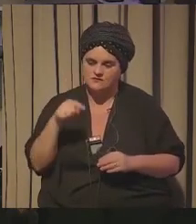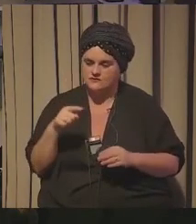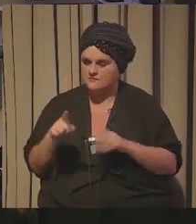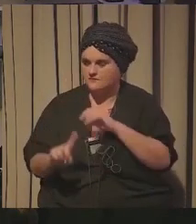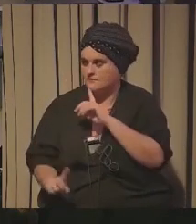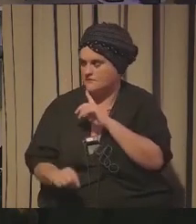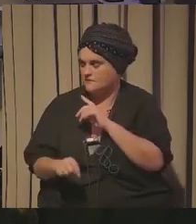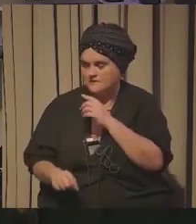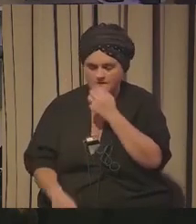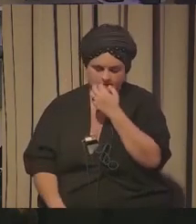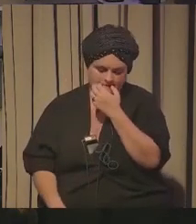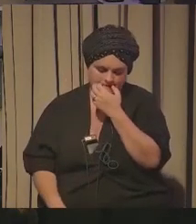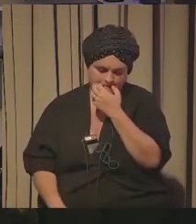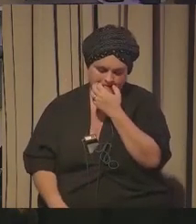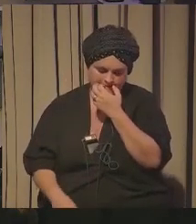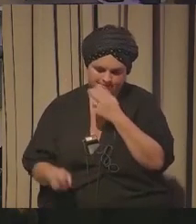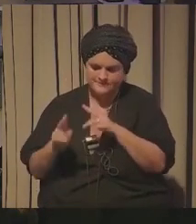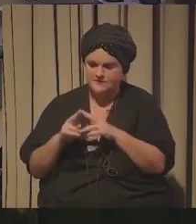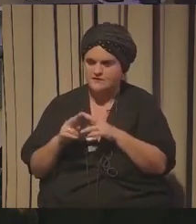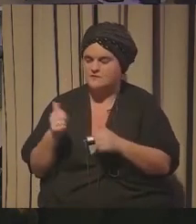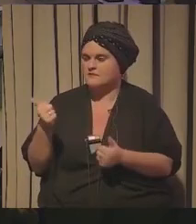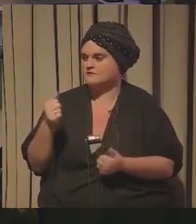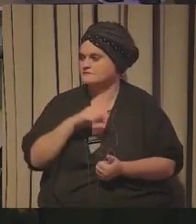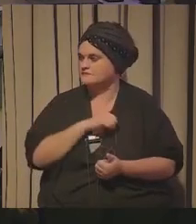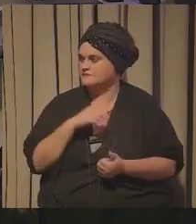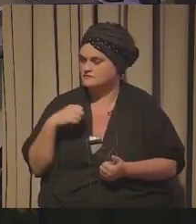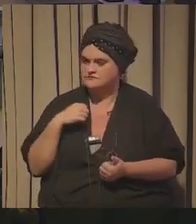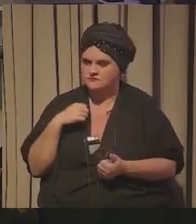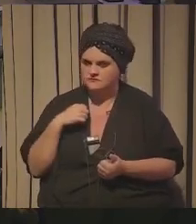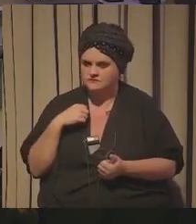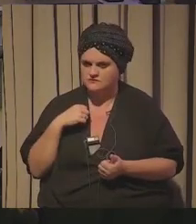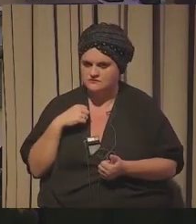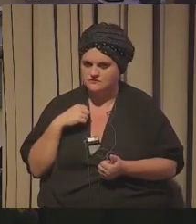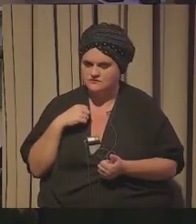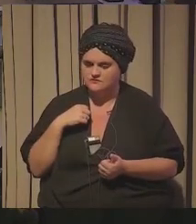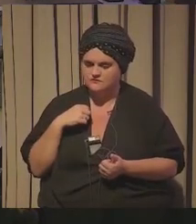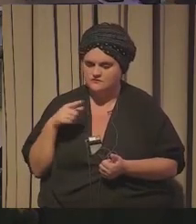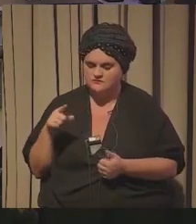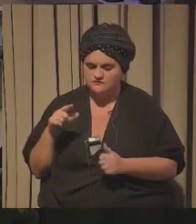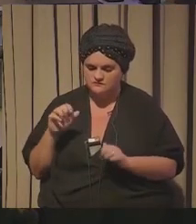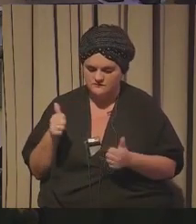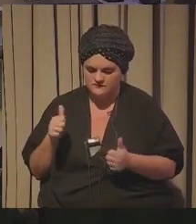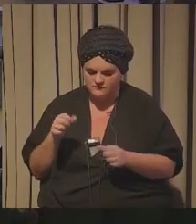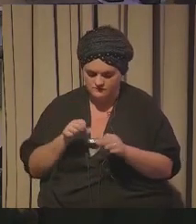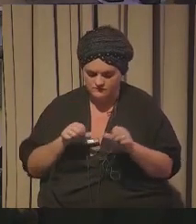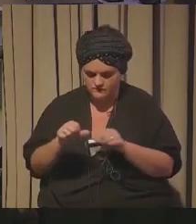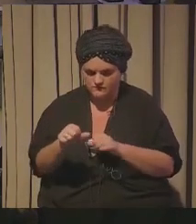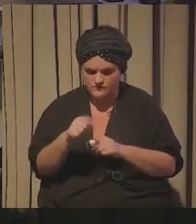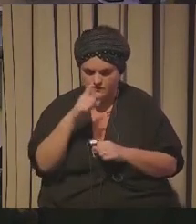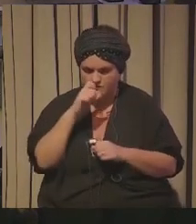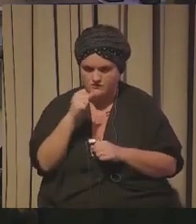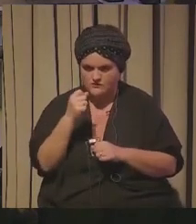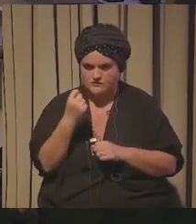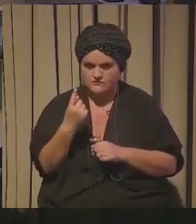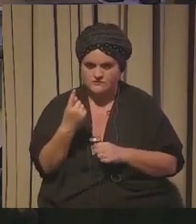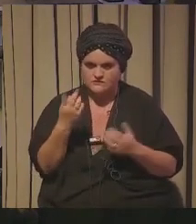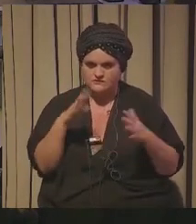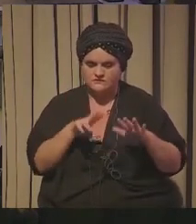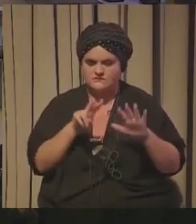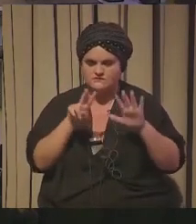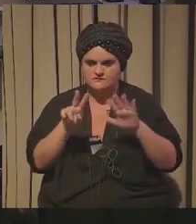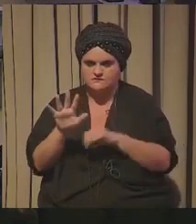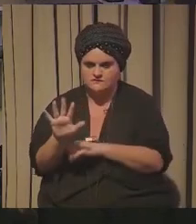y mi pregunta es más de corte personal. Cuando empezaste a estudiar el futuro en 1975,